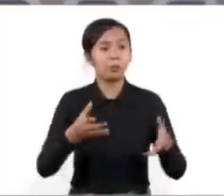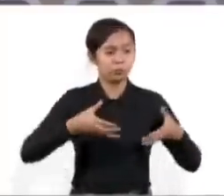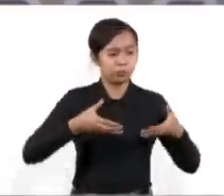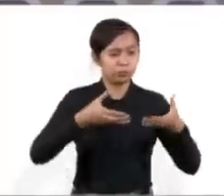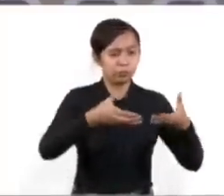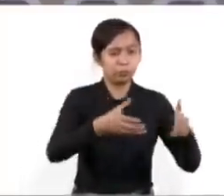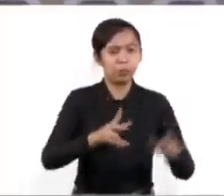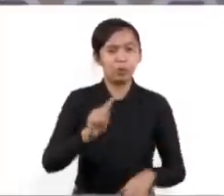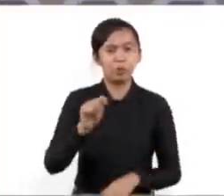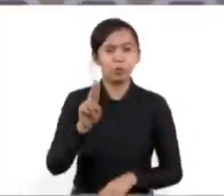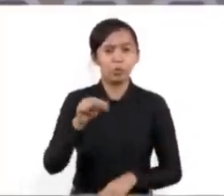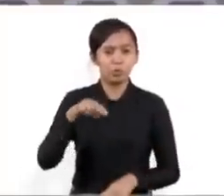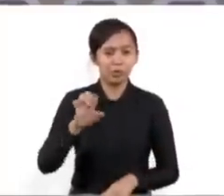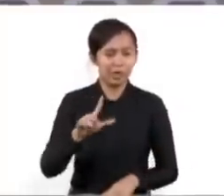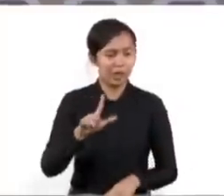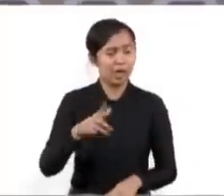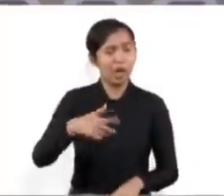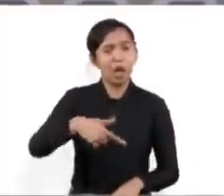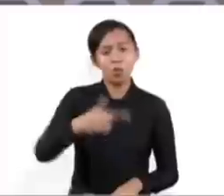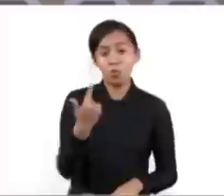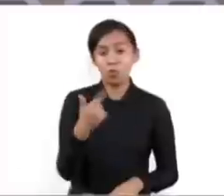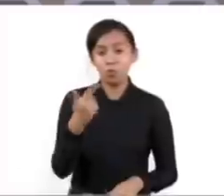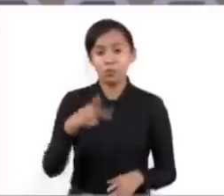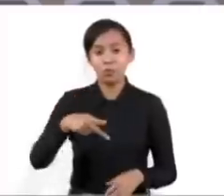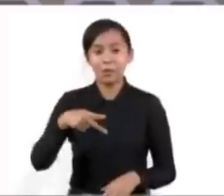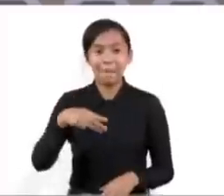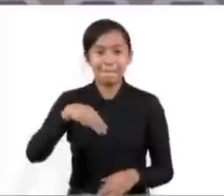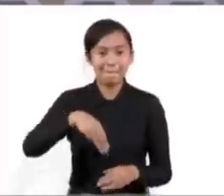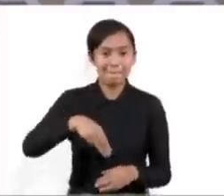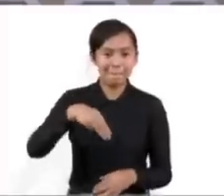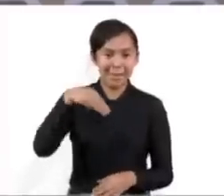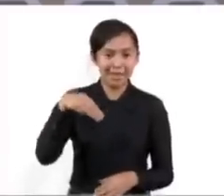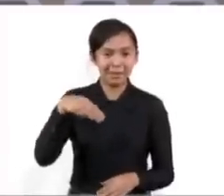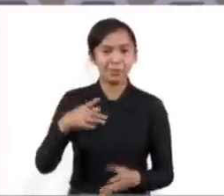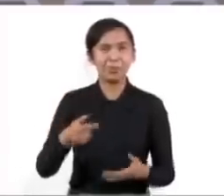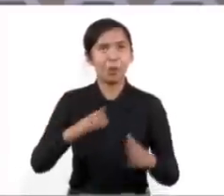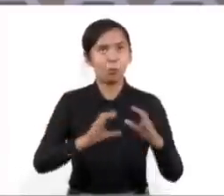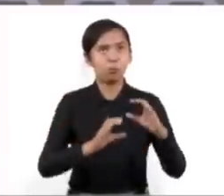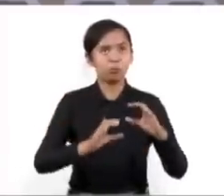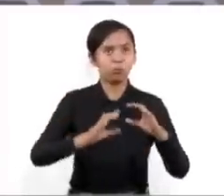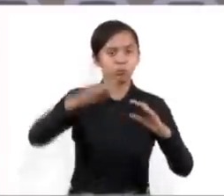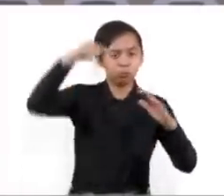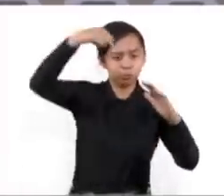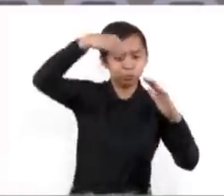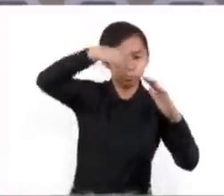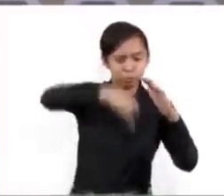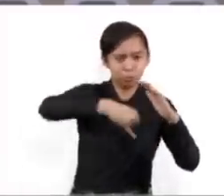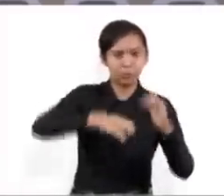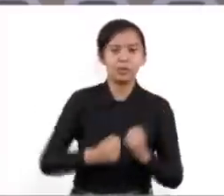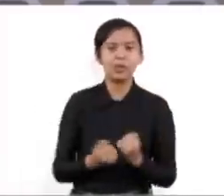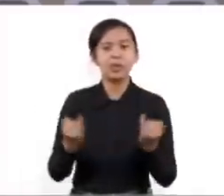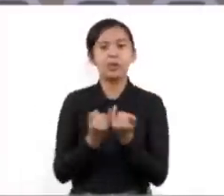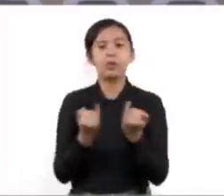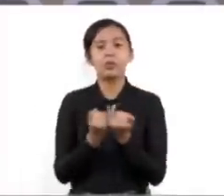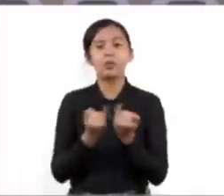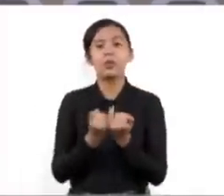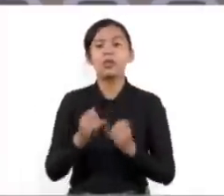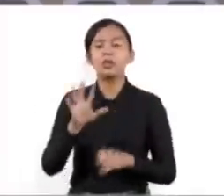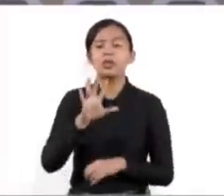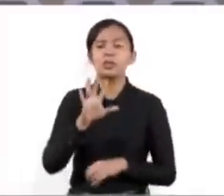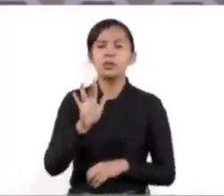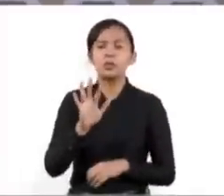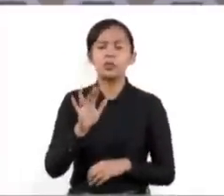de profundidad respecto a la autopista. Tenemos además un puente de 50 metros de